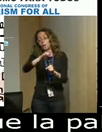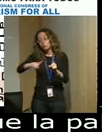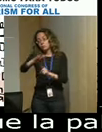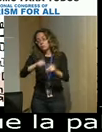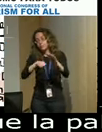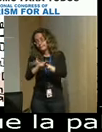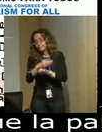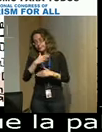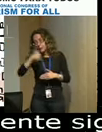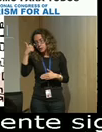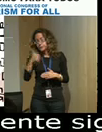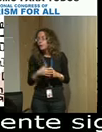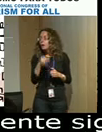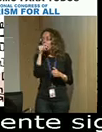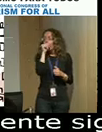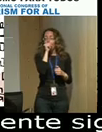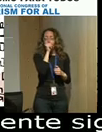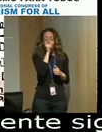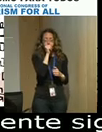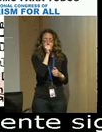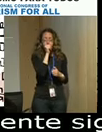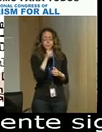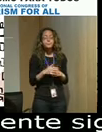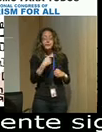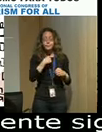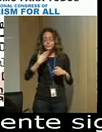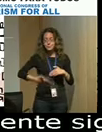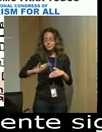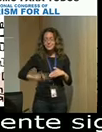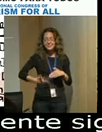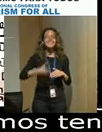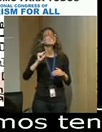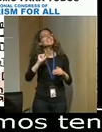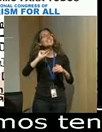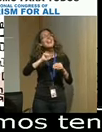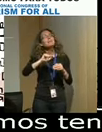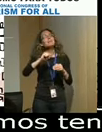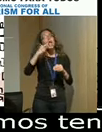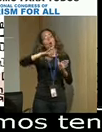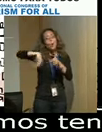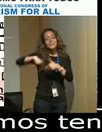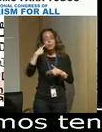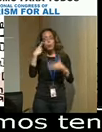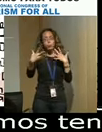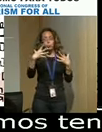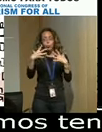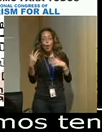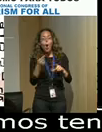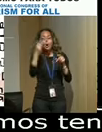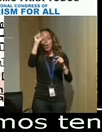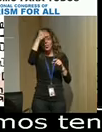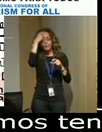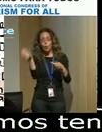¿vale? Bueno, el derecho, esto... Y a mí también me parece importante resaltar lo último, que es un concepto incluyente, pero incluyente de